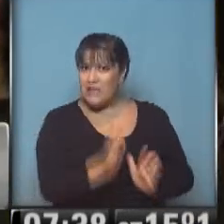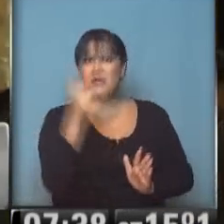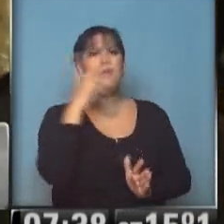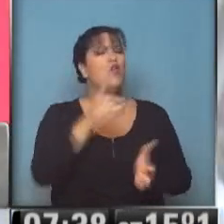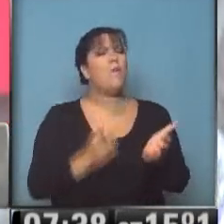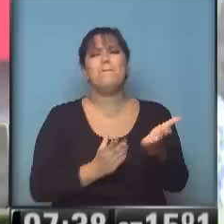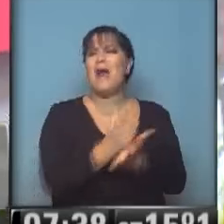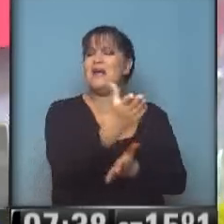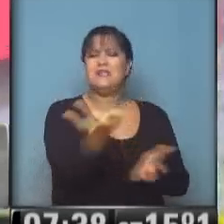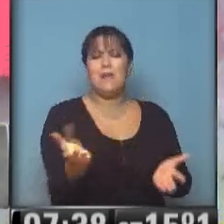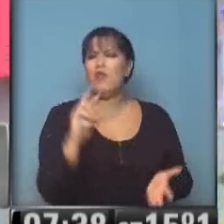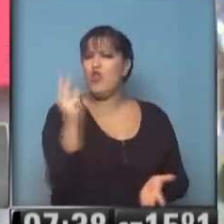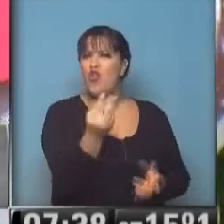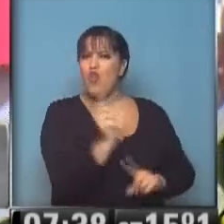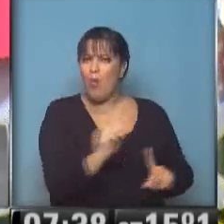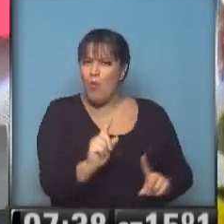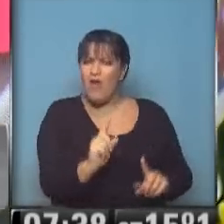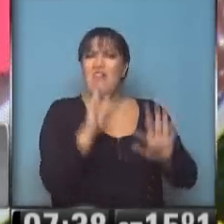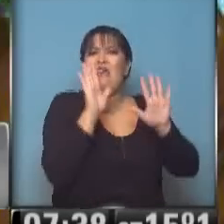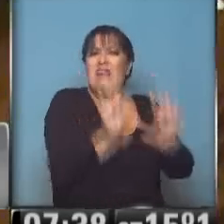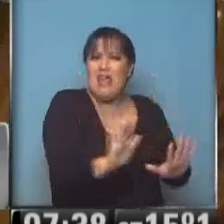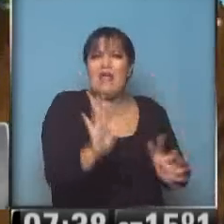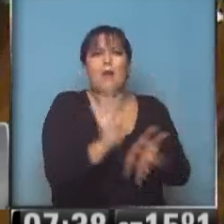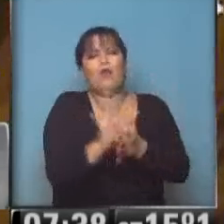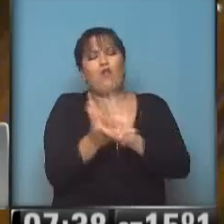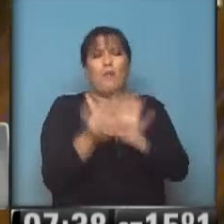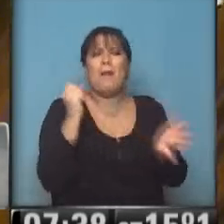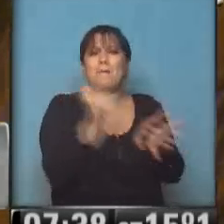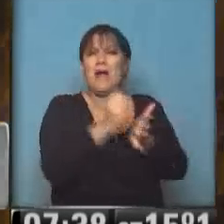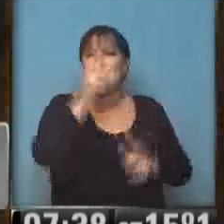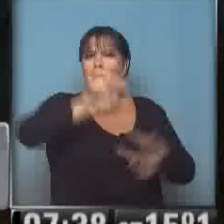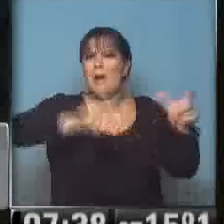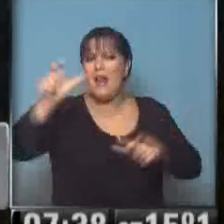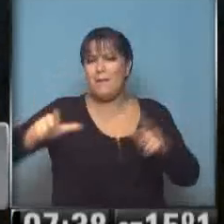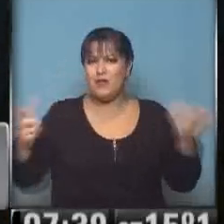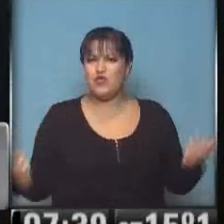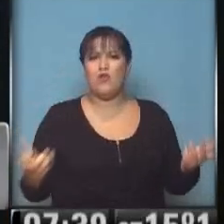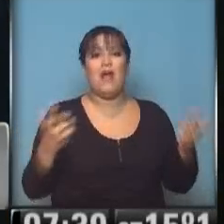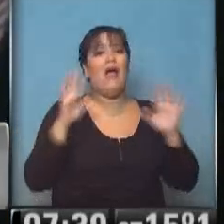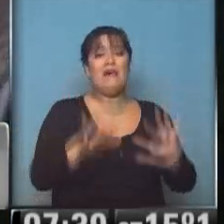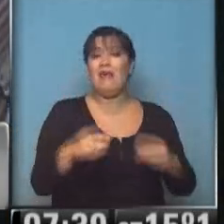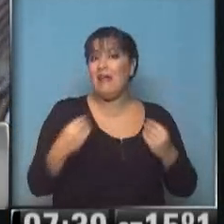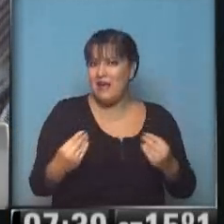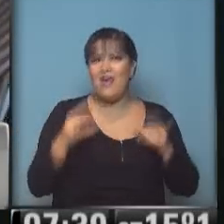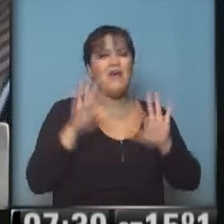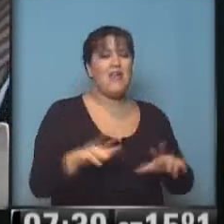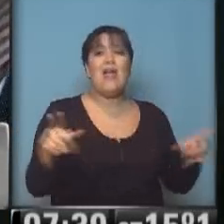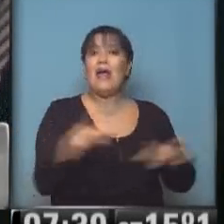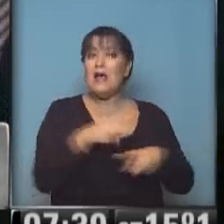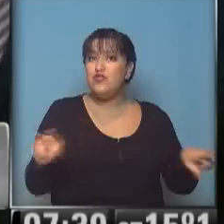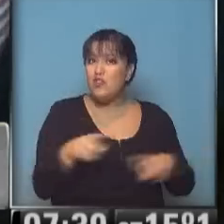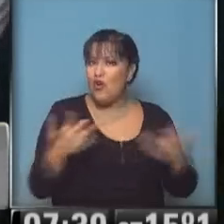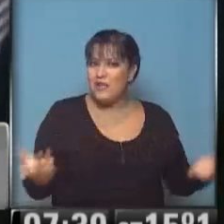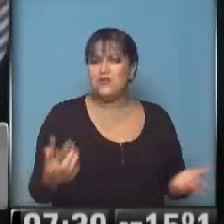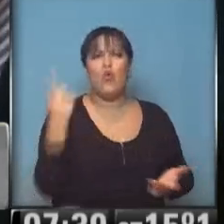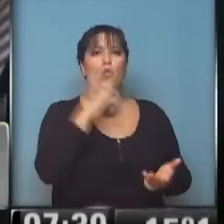obra, pero porque quedan también en este amor y en esta huella que dejan. Nos quedan las canciones. Cuando vos escribís